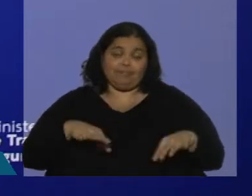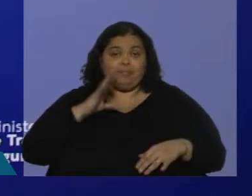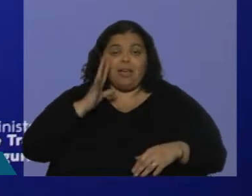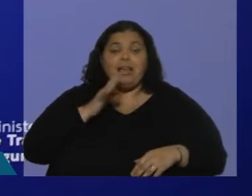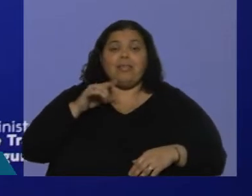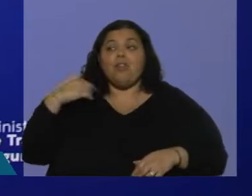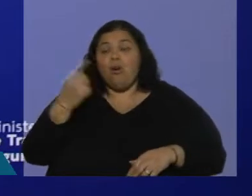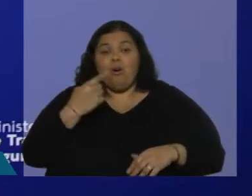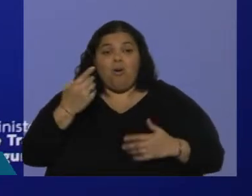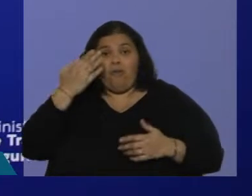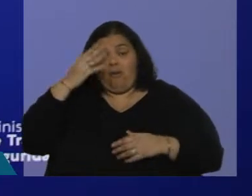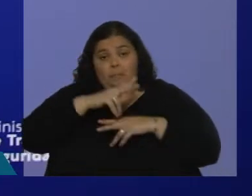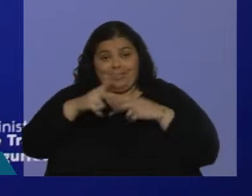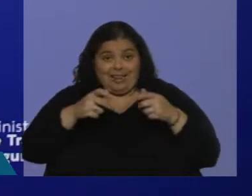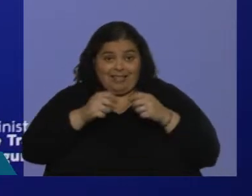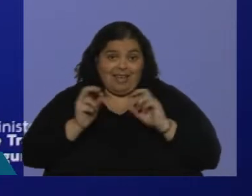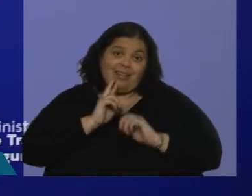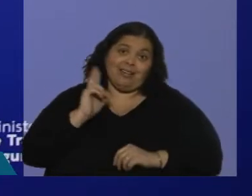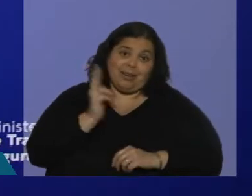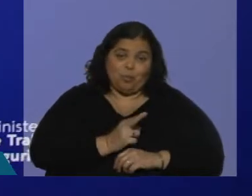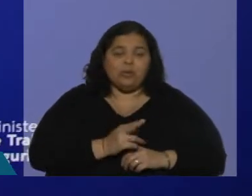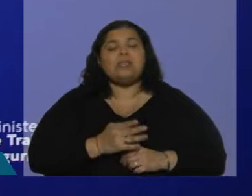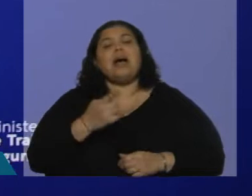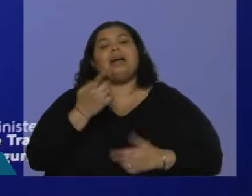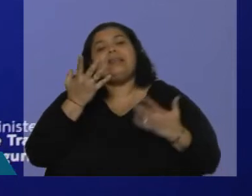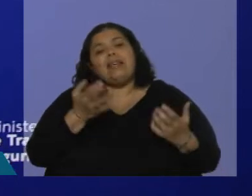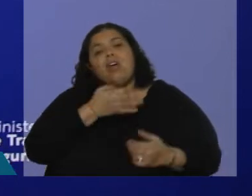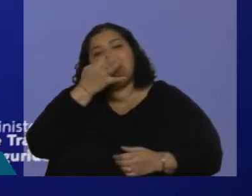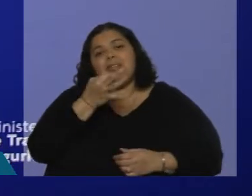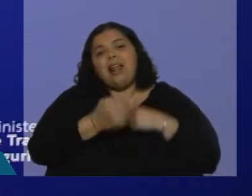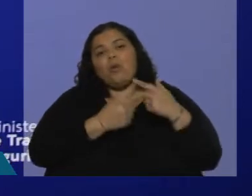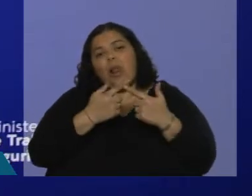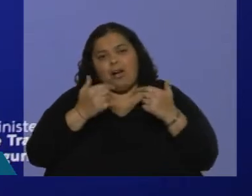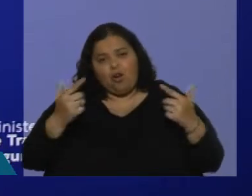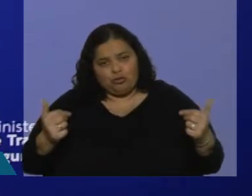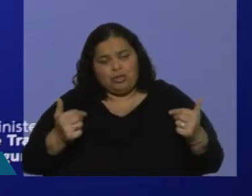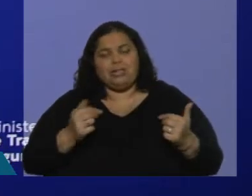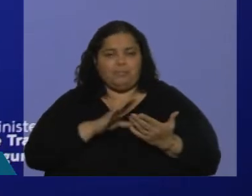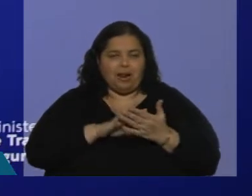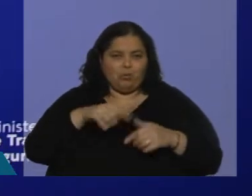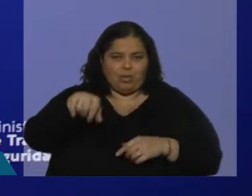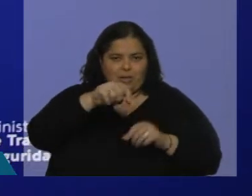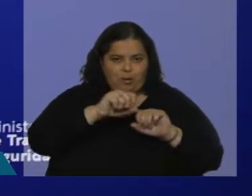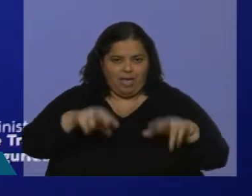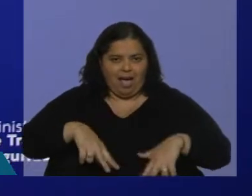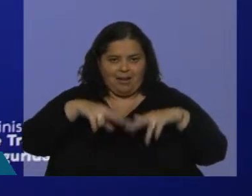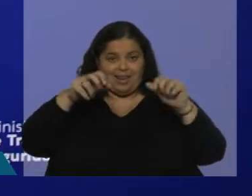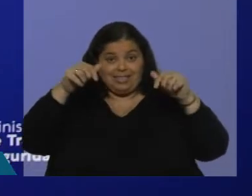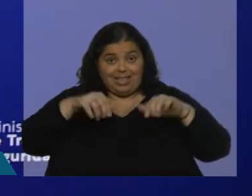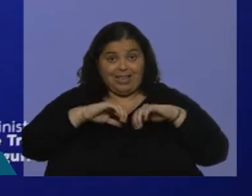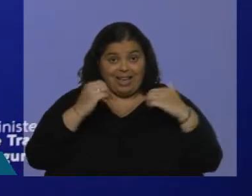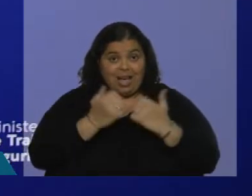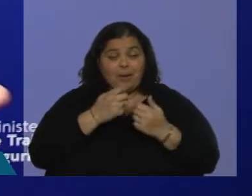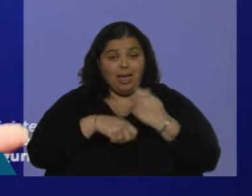también por parte del pit cnt quiero dejarles algunos elementos para el análisis aquí las cámaras empresariales